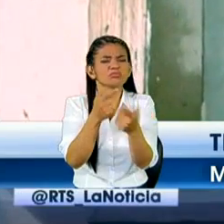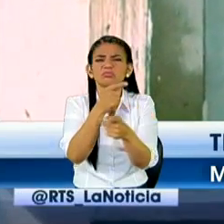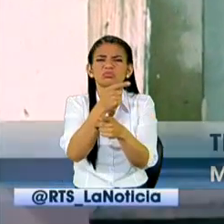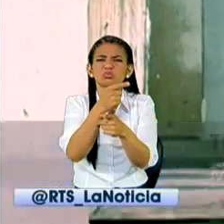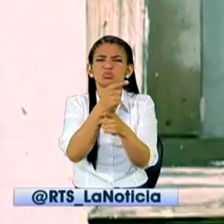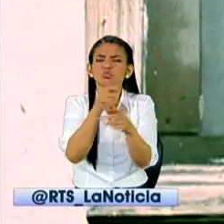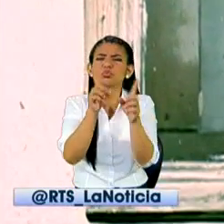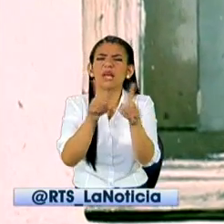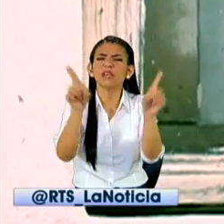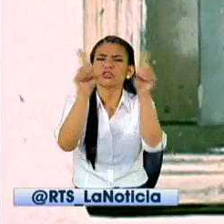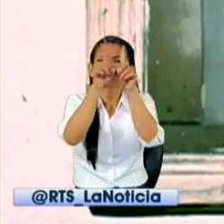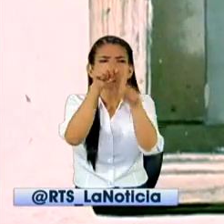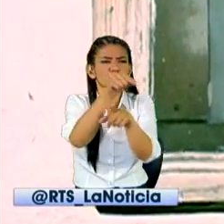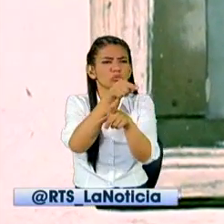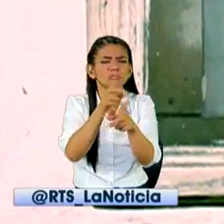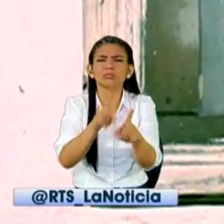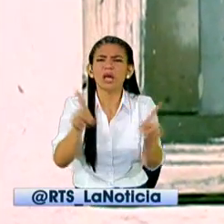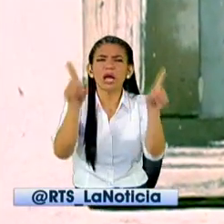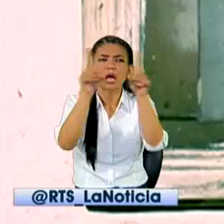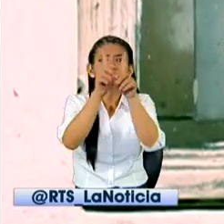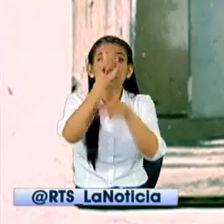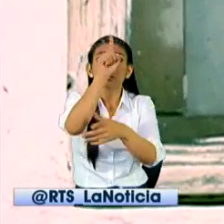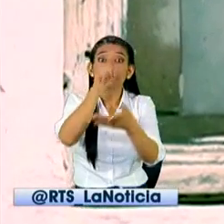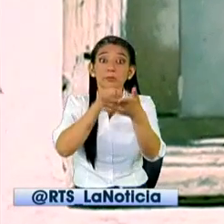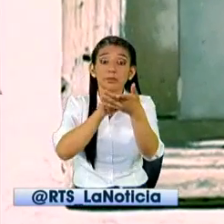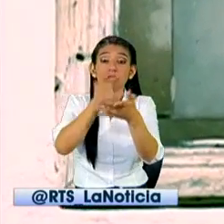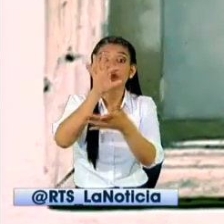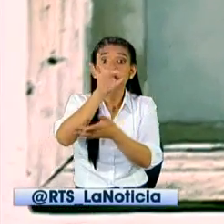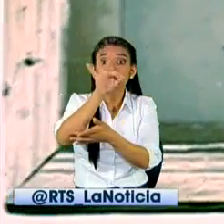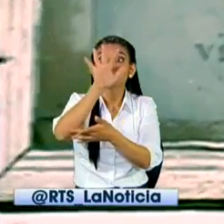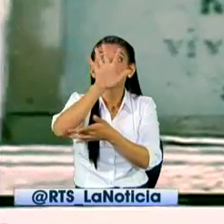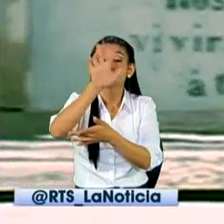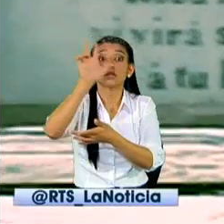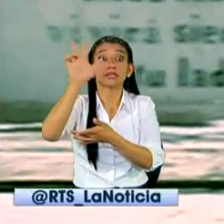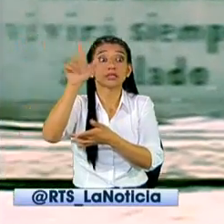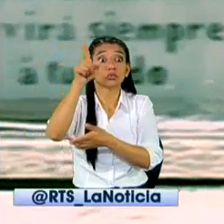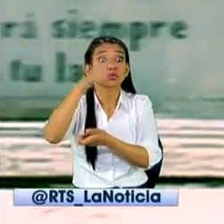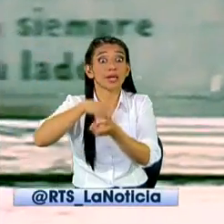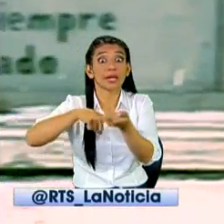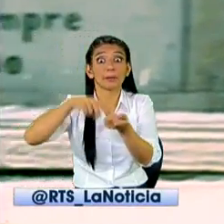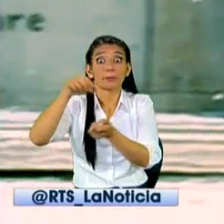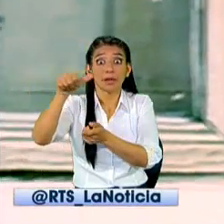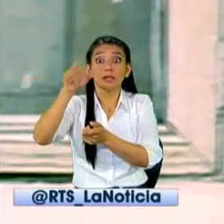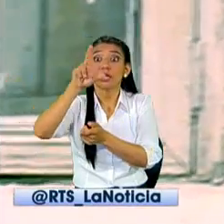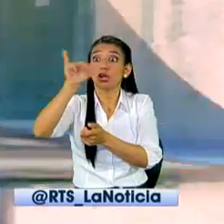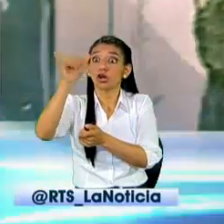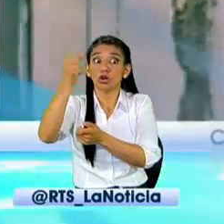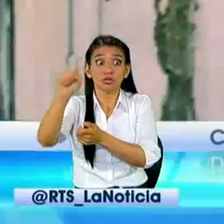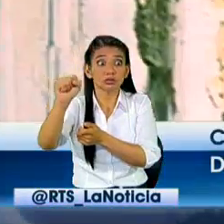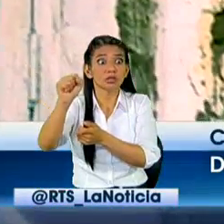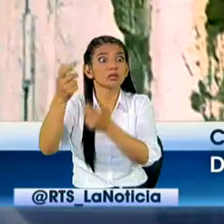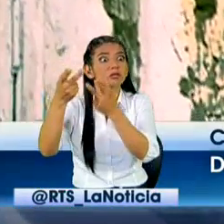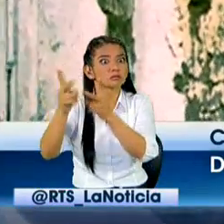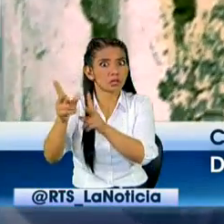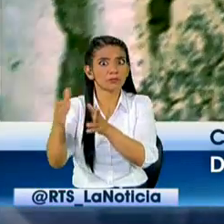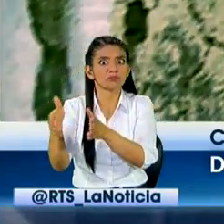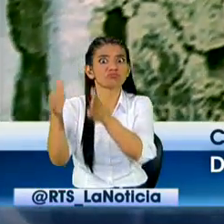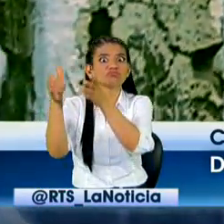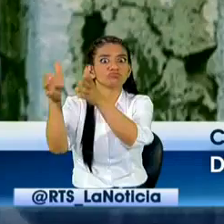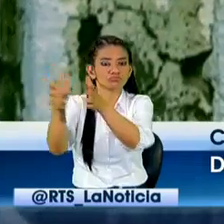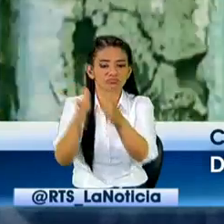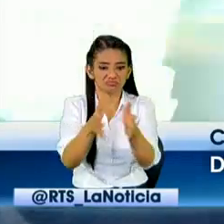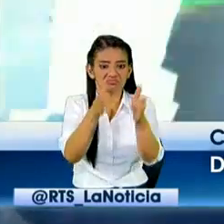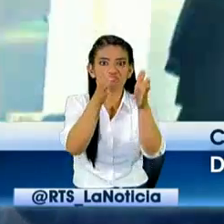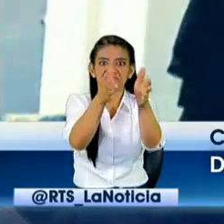de este mausoleo? Es que en 1953, su hermana, Rosa María Illesca Palma, se enterró al lado de